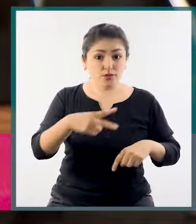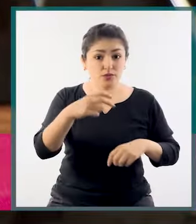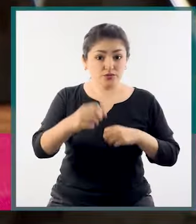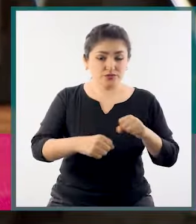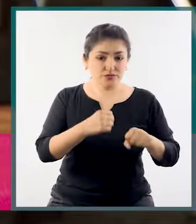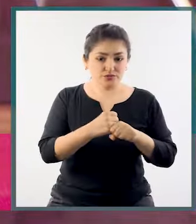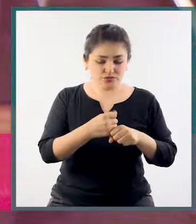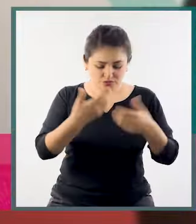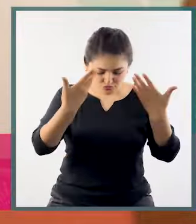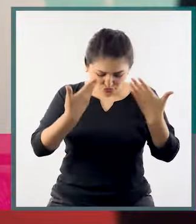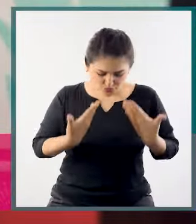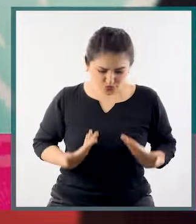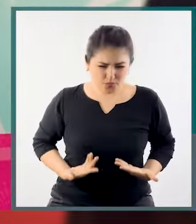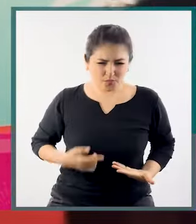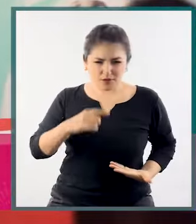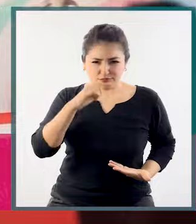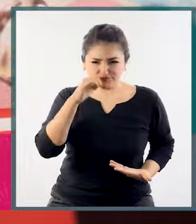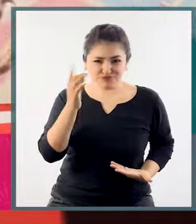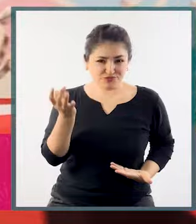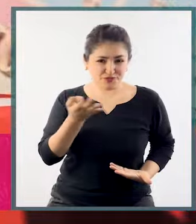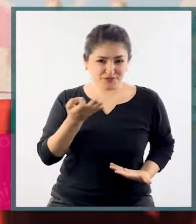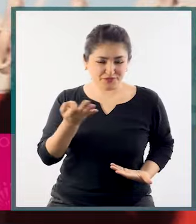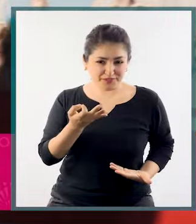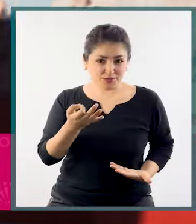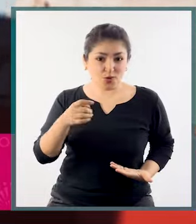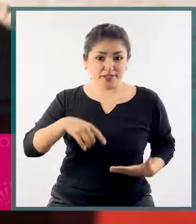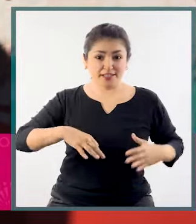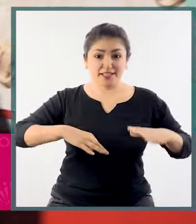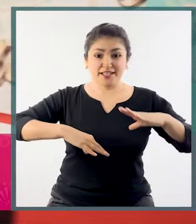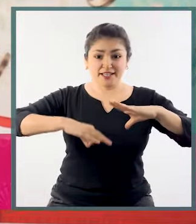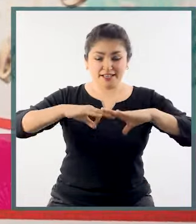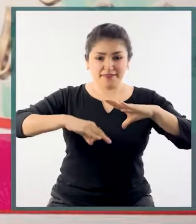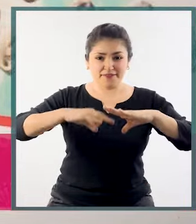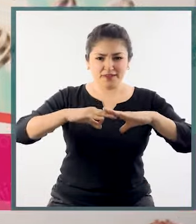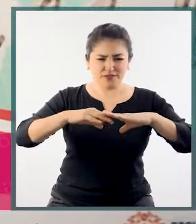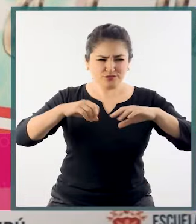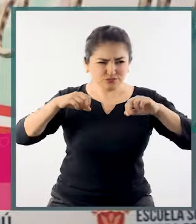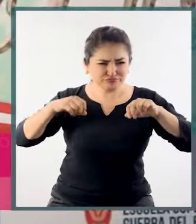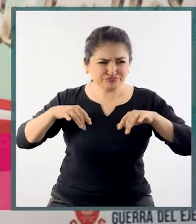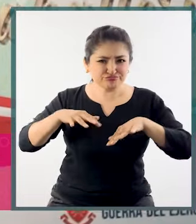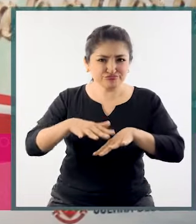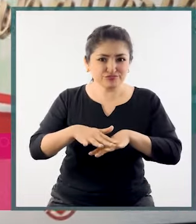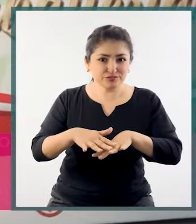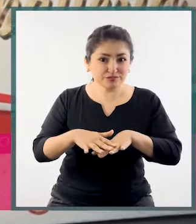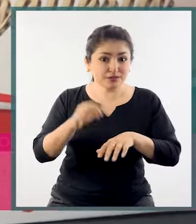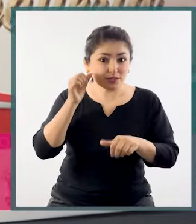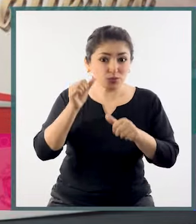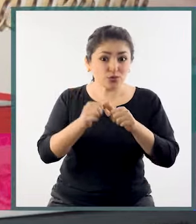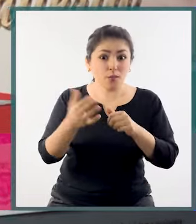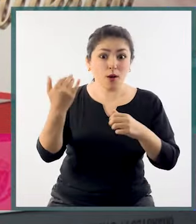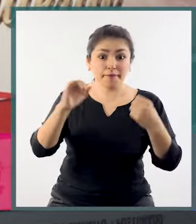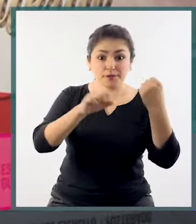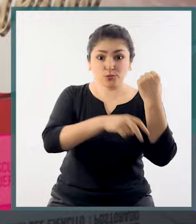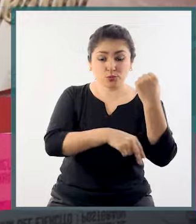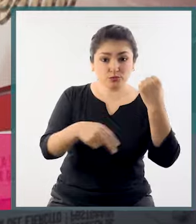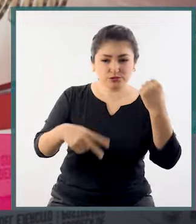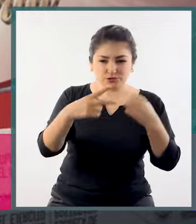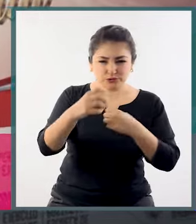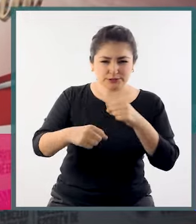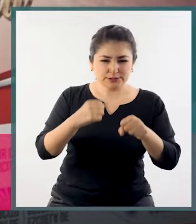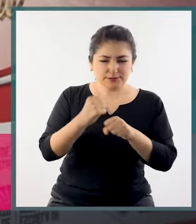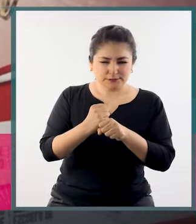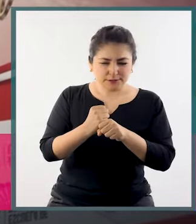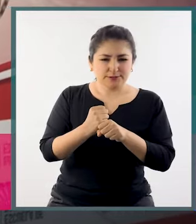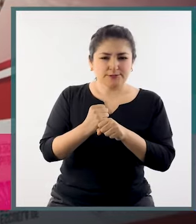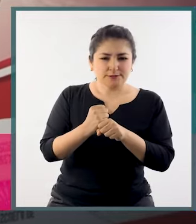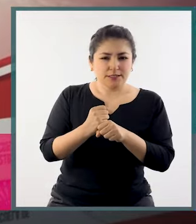Hoy en modo bicentenario nos vestimos de gala y llegamos al Gran Teatro Nacional. ¿Para qué? Para celebrar los días previos a los 200 años de la